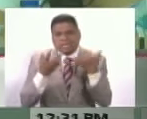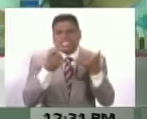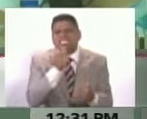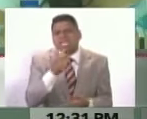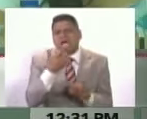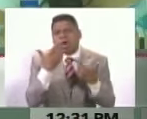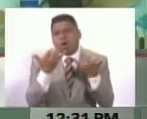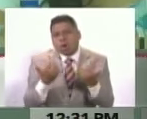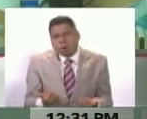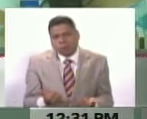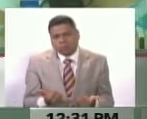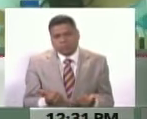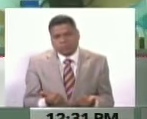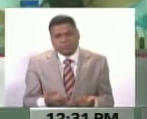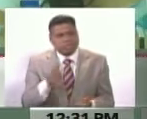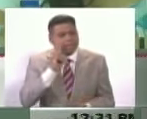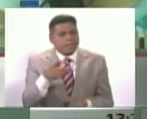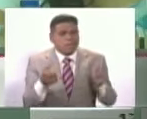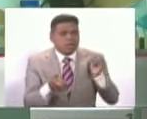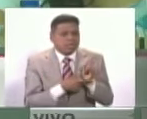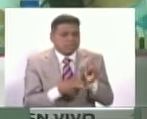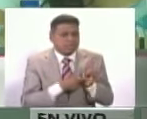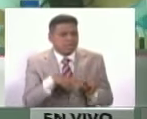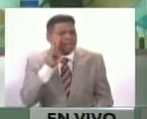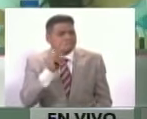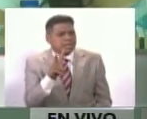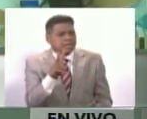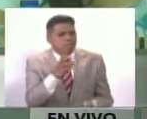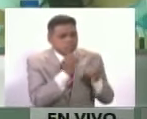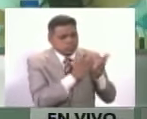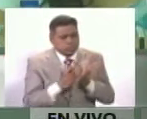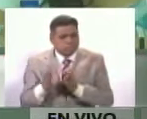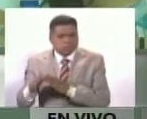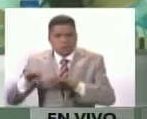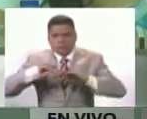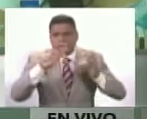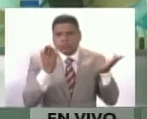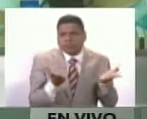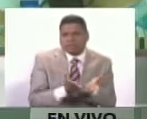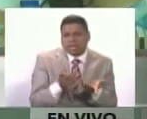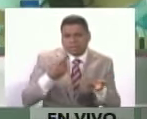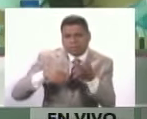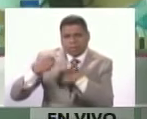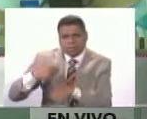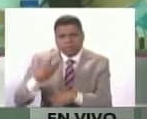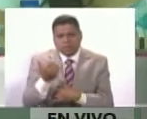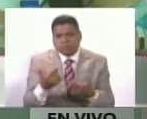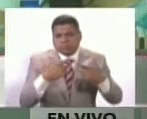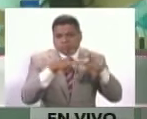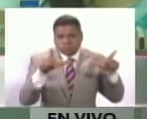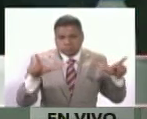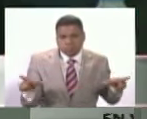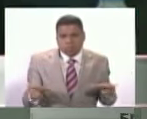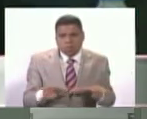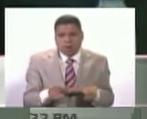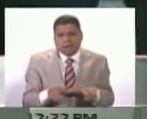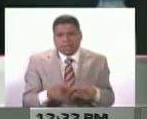de izquierda, vemos que la Organización Mundial del Comercio es una salvación y es un espacio multilateral que hay que